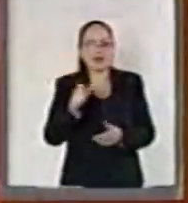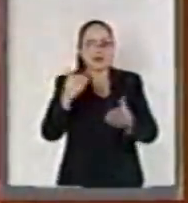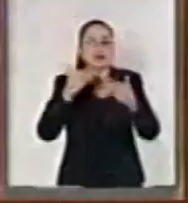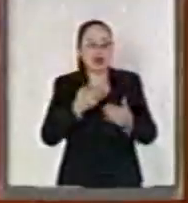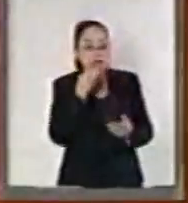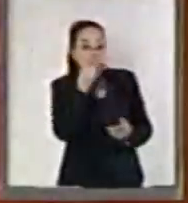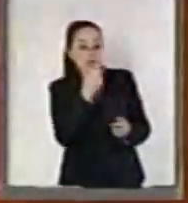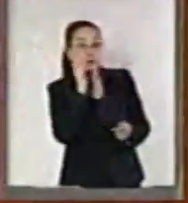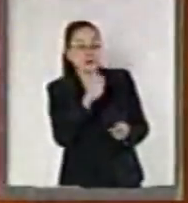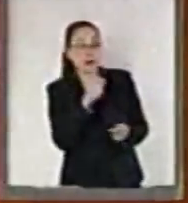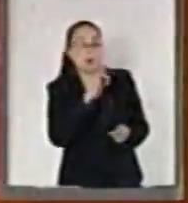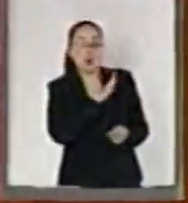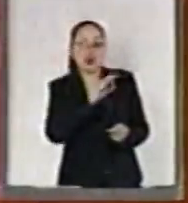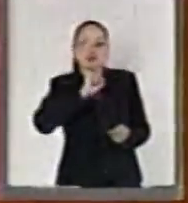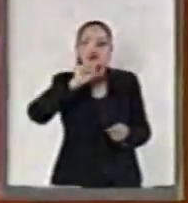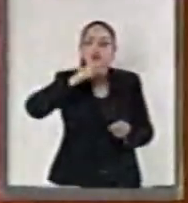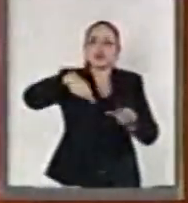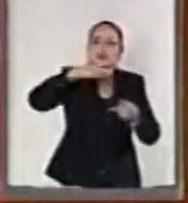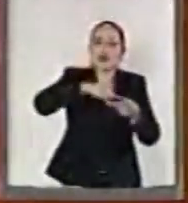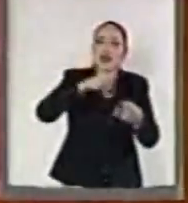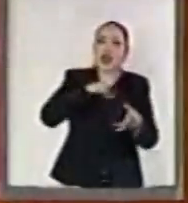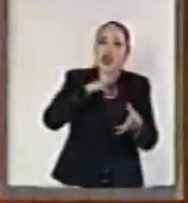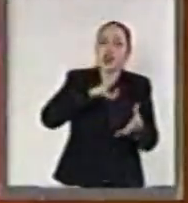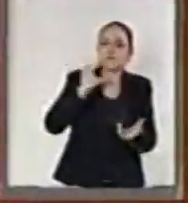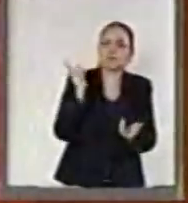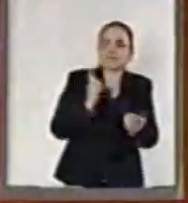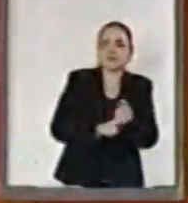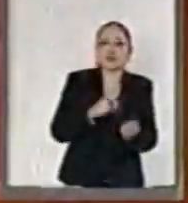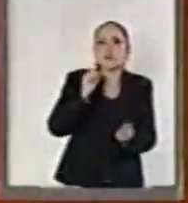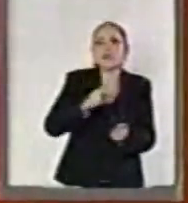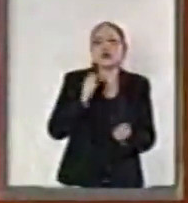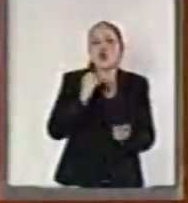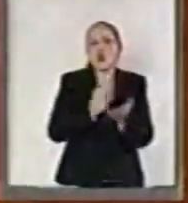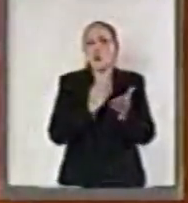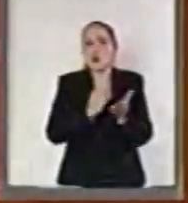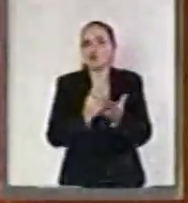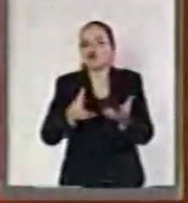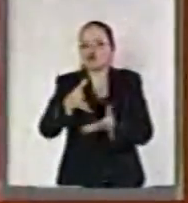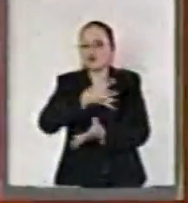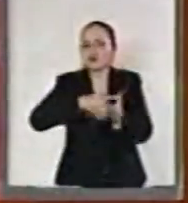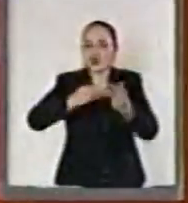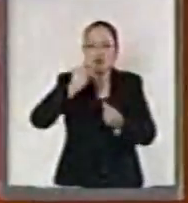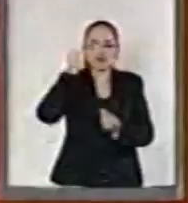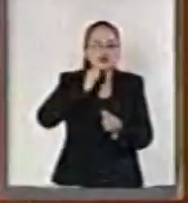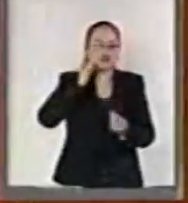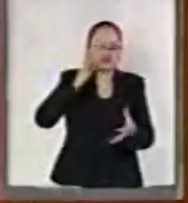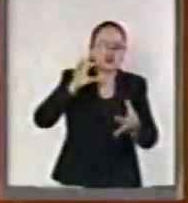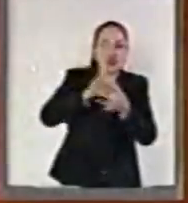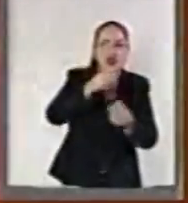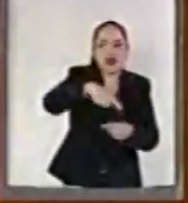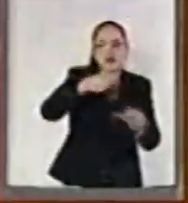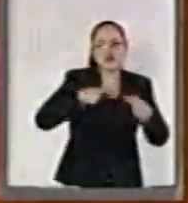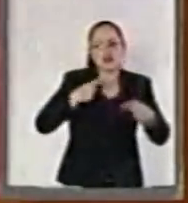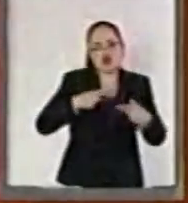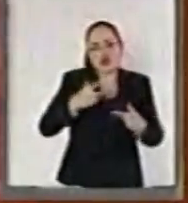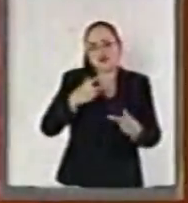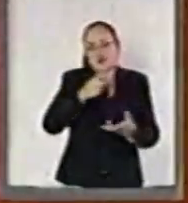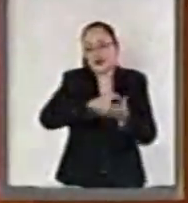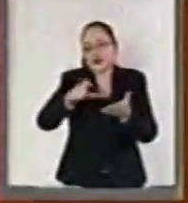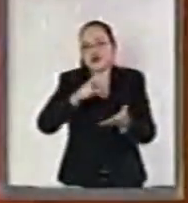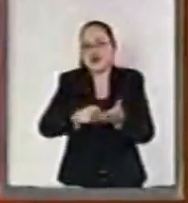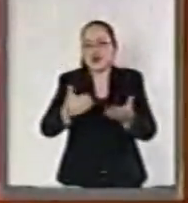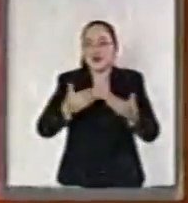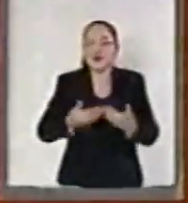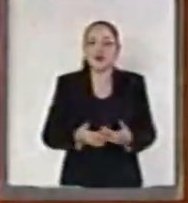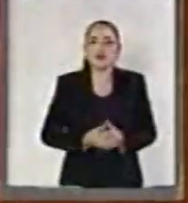permite maximizar la contribución fiscal de Pemex a costa, ciertamente, de los consumidores. El